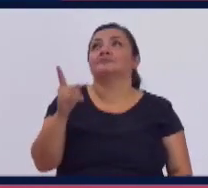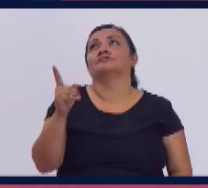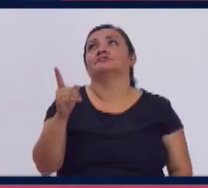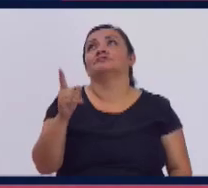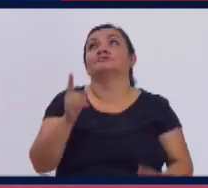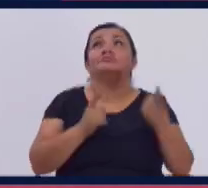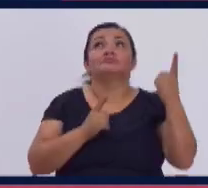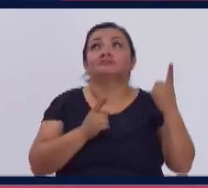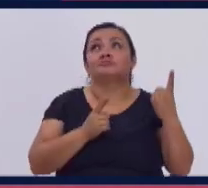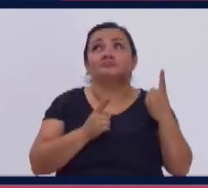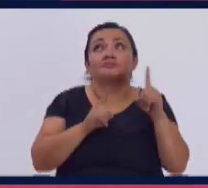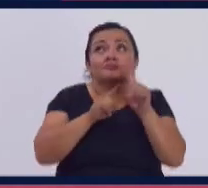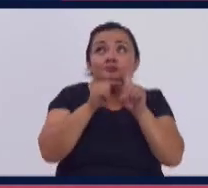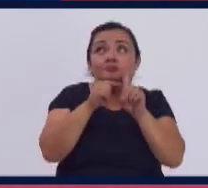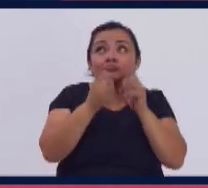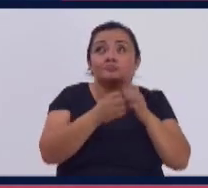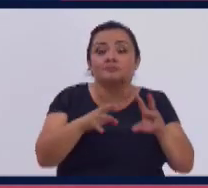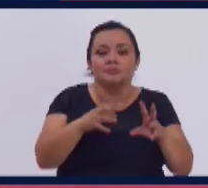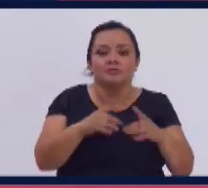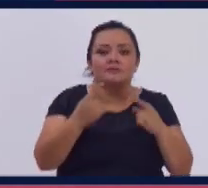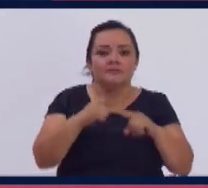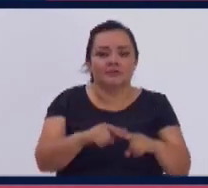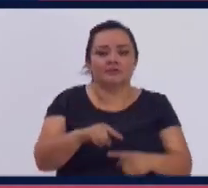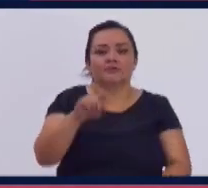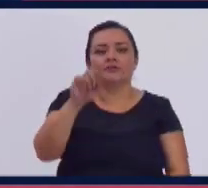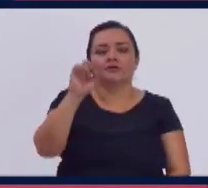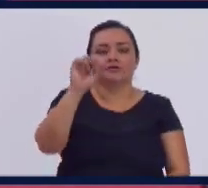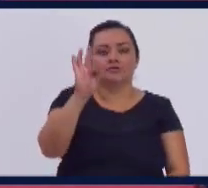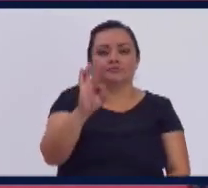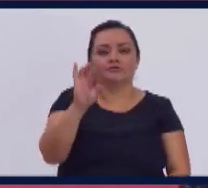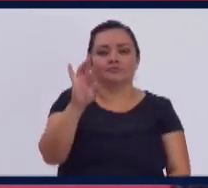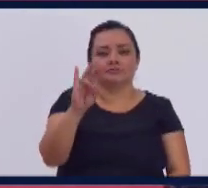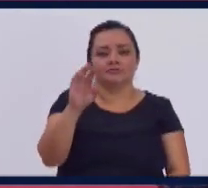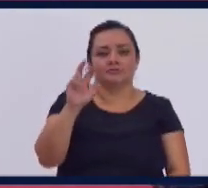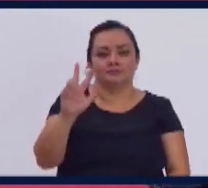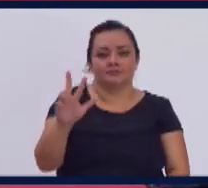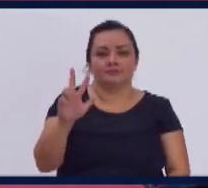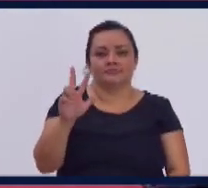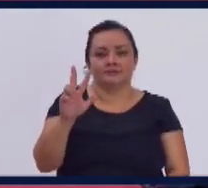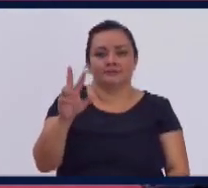Perdimos a uno, pero ganamos a 973.